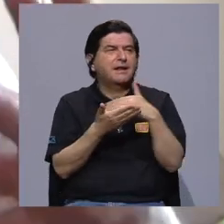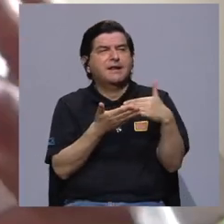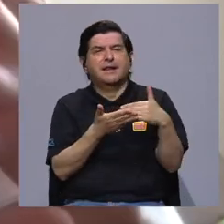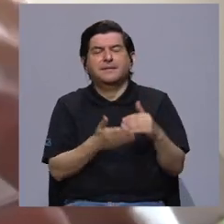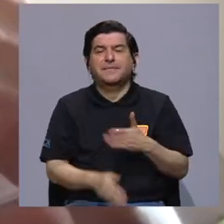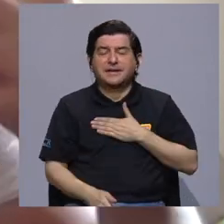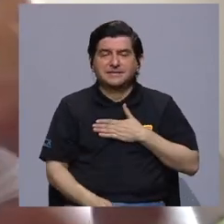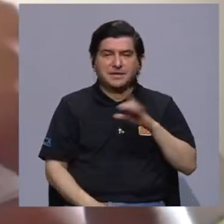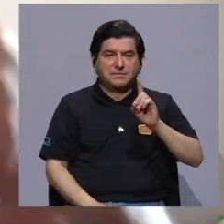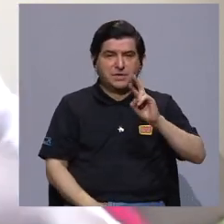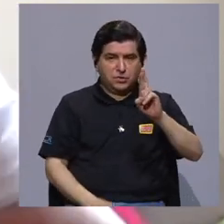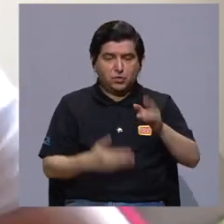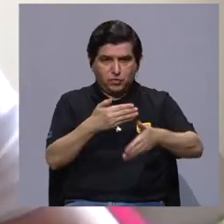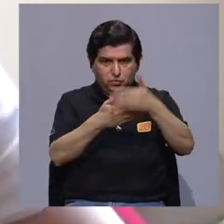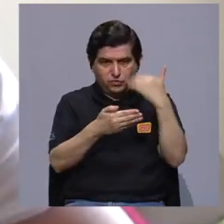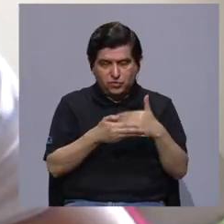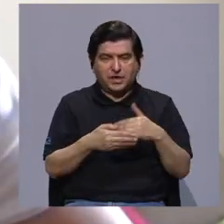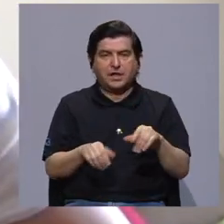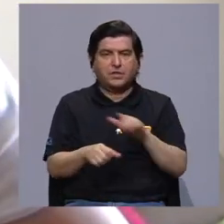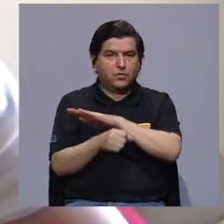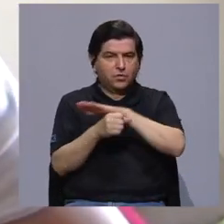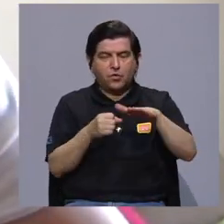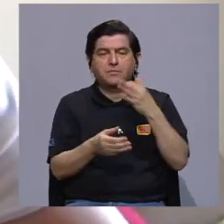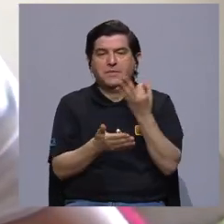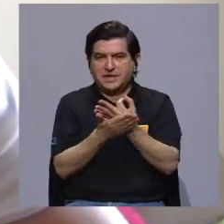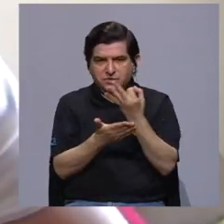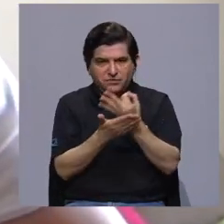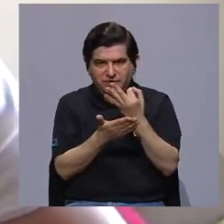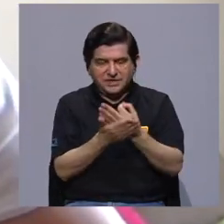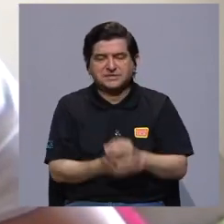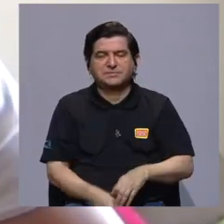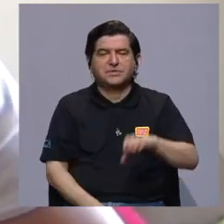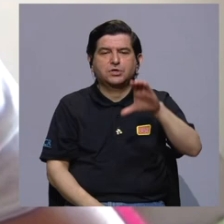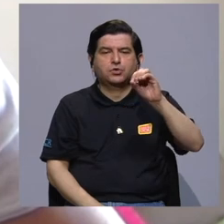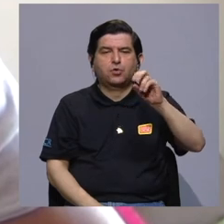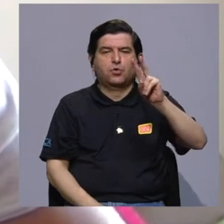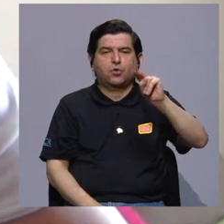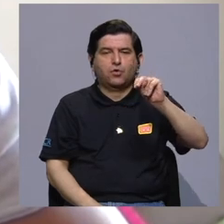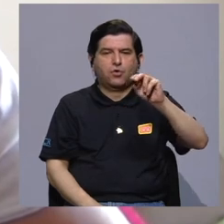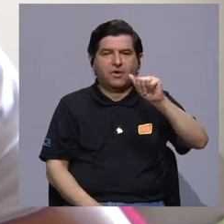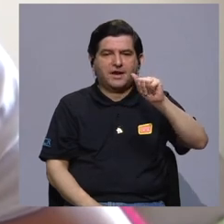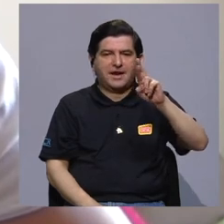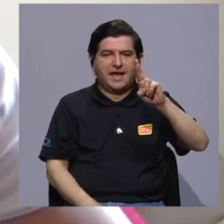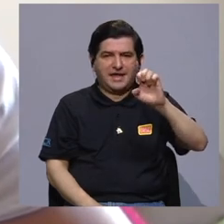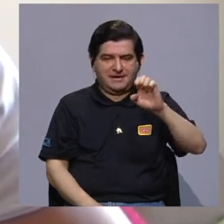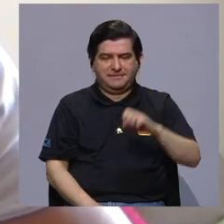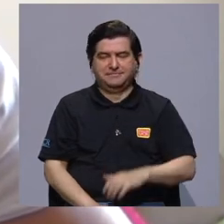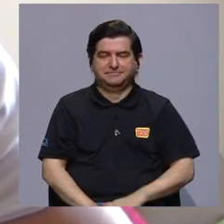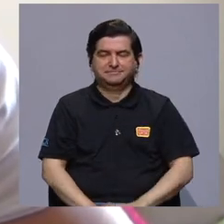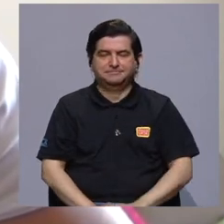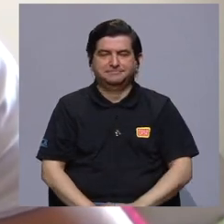digamos, que de hecho era mi doctorado previo también, fue completamente financiado por CONAR en su momento también.